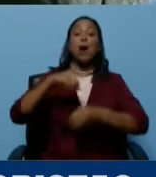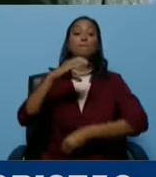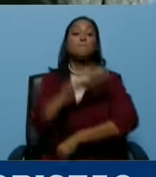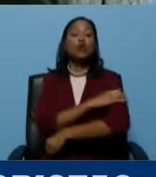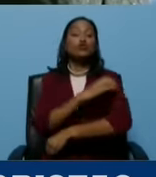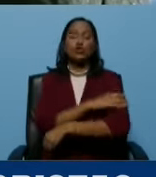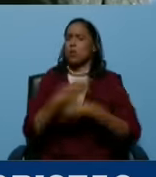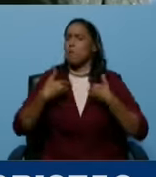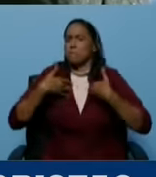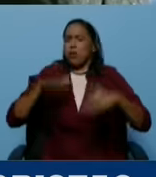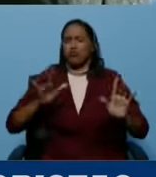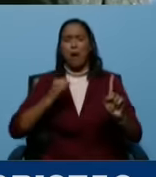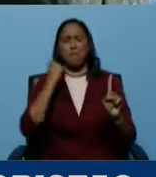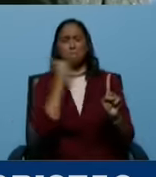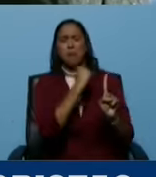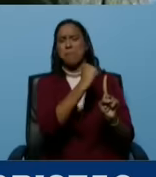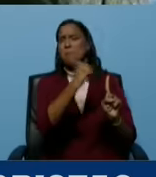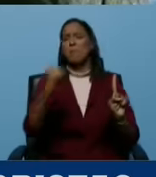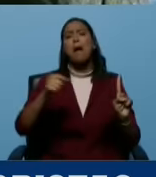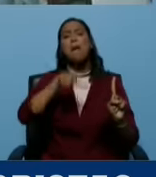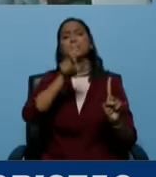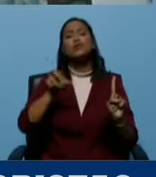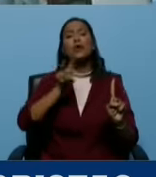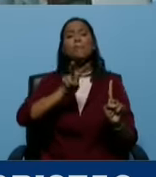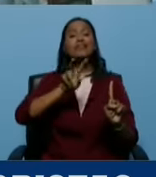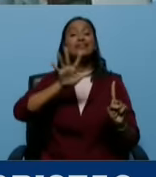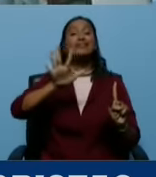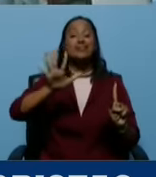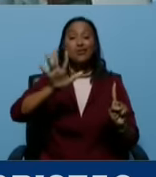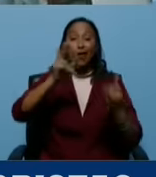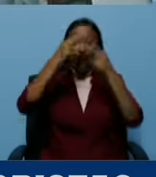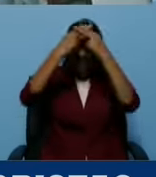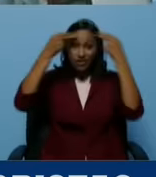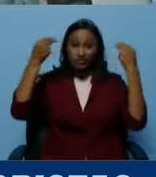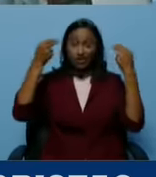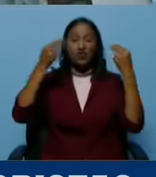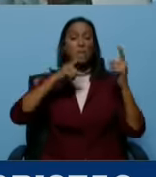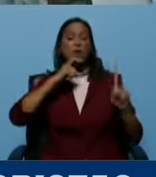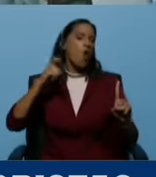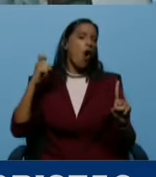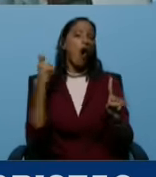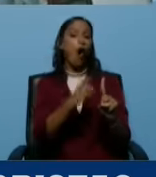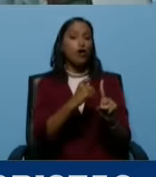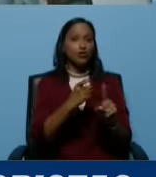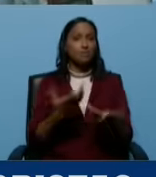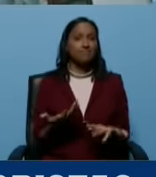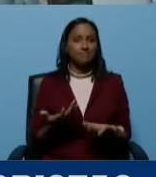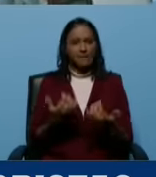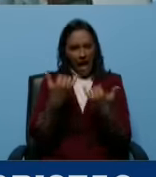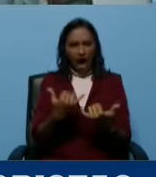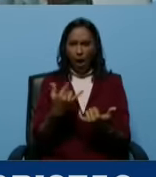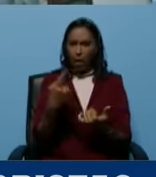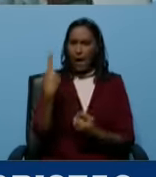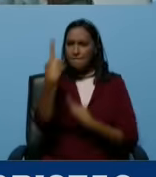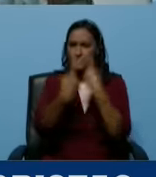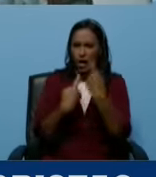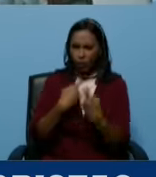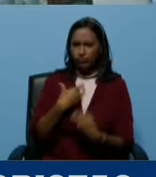repito, matar a estos 25 inocentes por crímenes de odio. Me dicen que hay una pregunta de un corresponsal